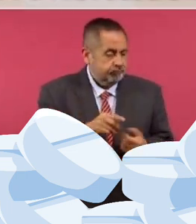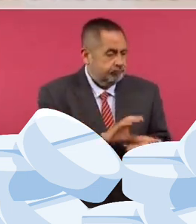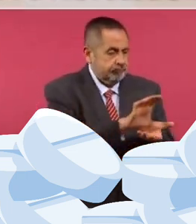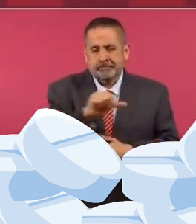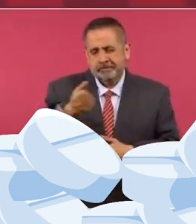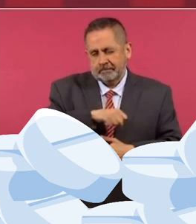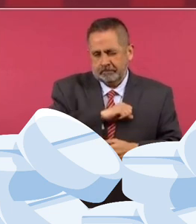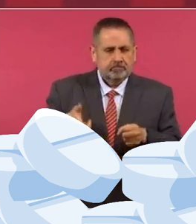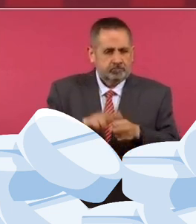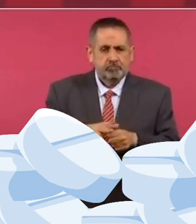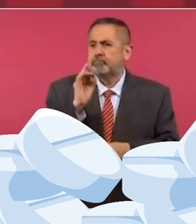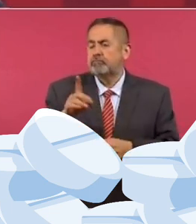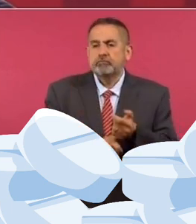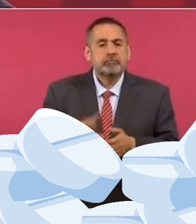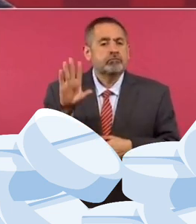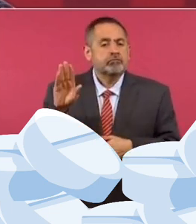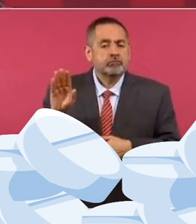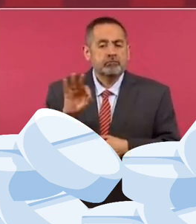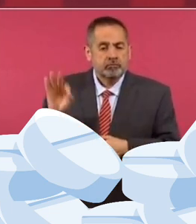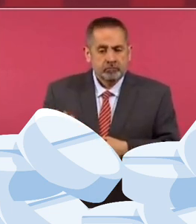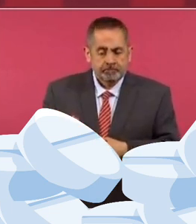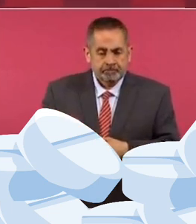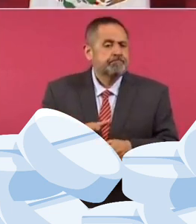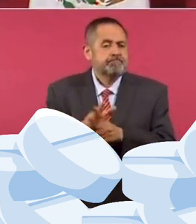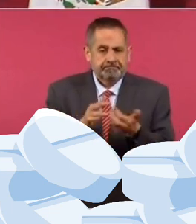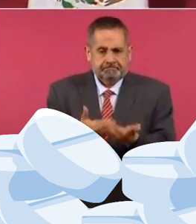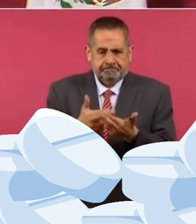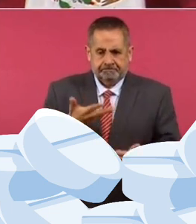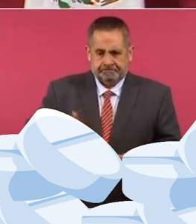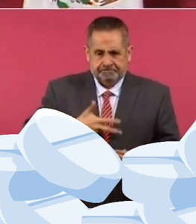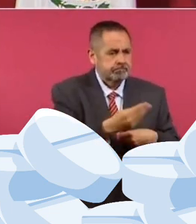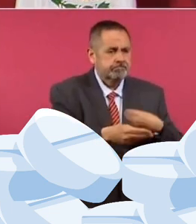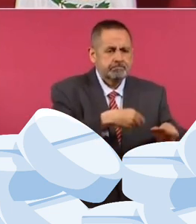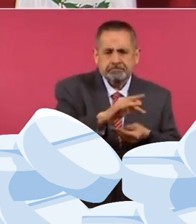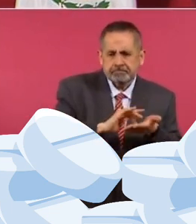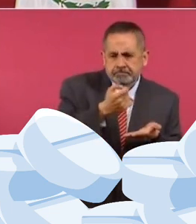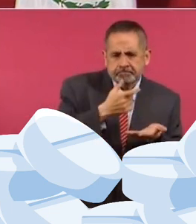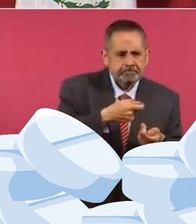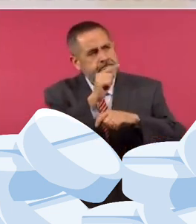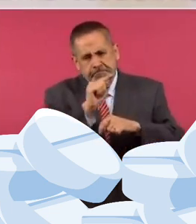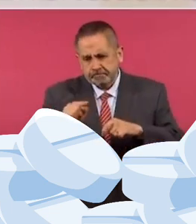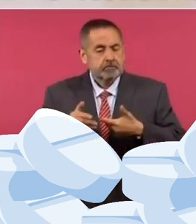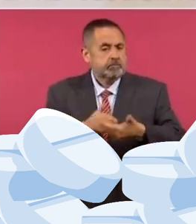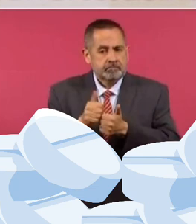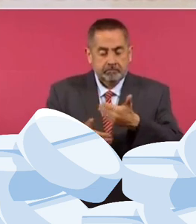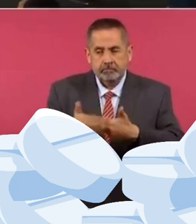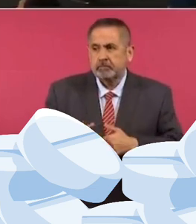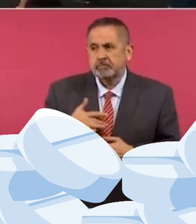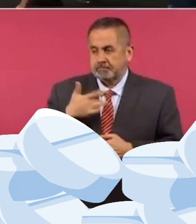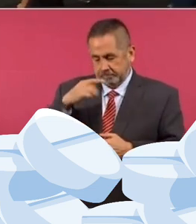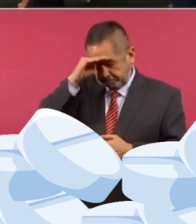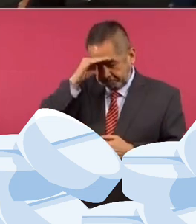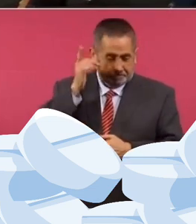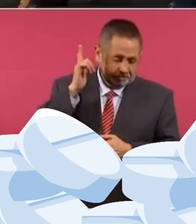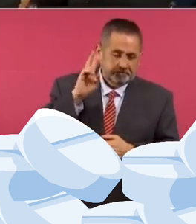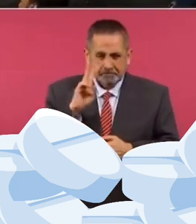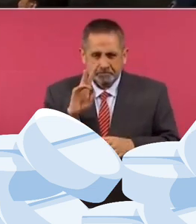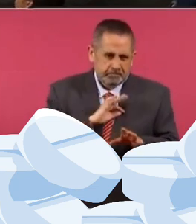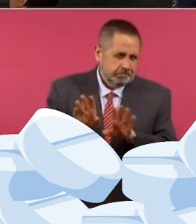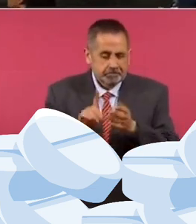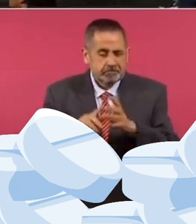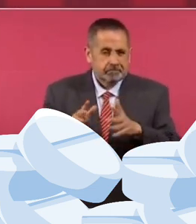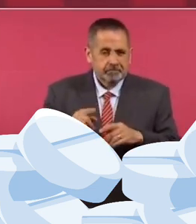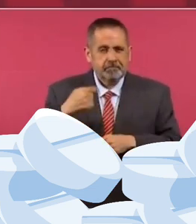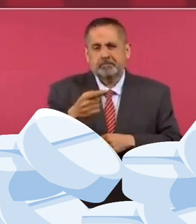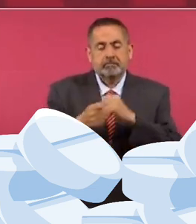se ha avanzado mucho ya tenemos más de 90% de medicamentos en nueve estados y yo espero que para mediados más